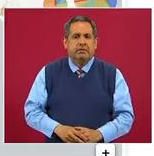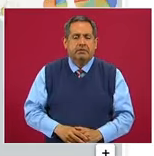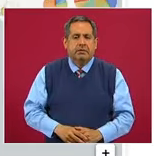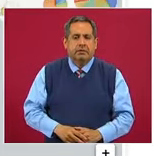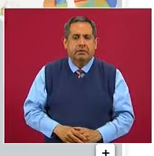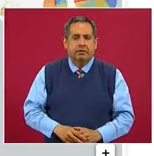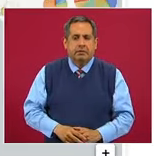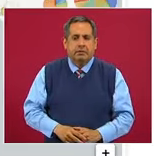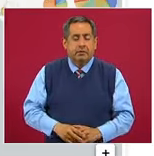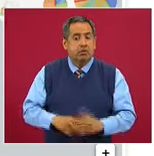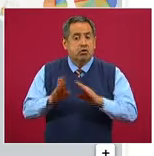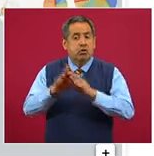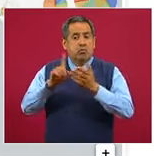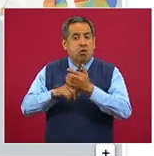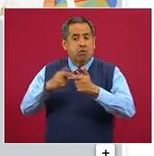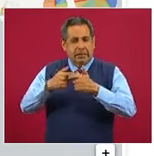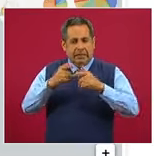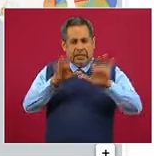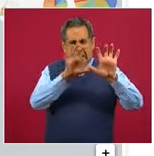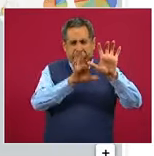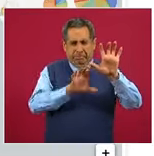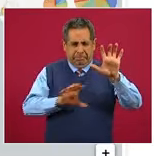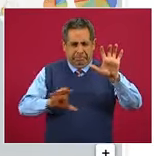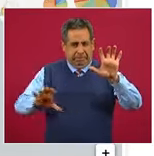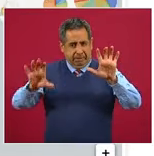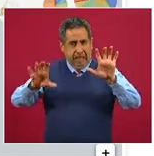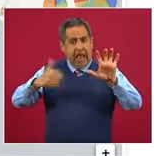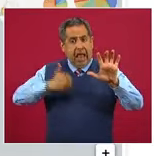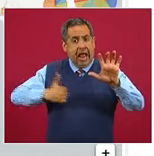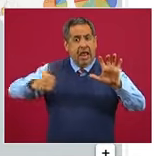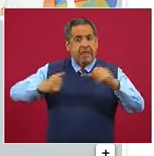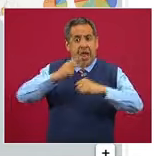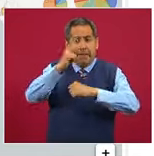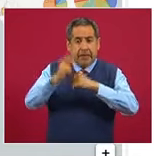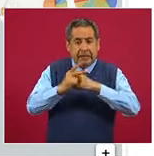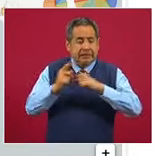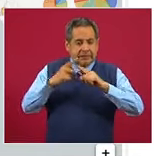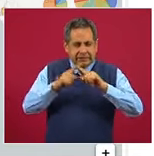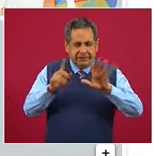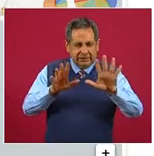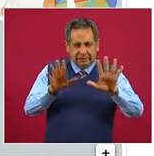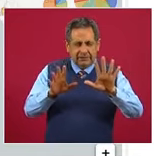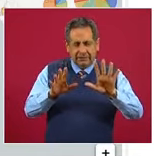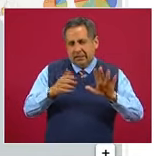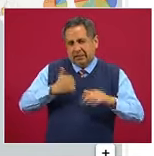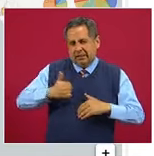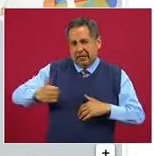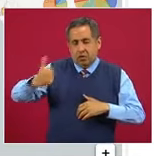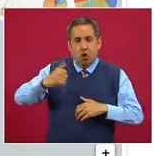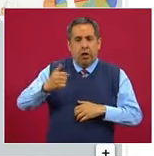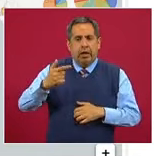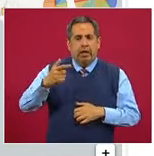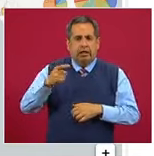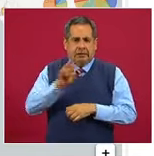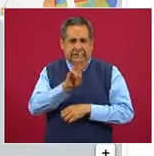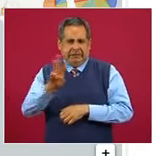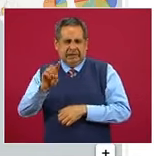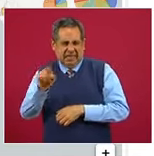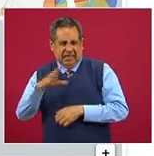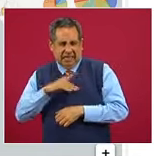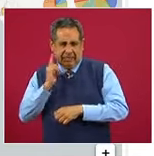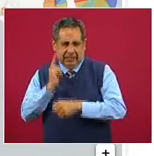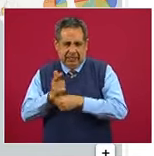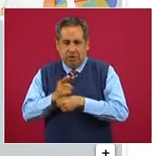si colocamos esta misma gráfica para cada uno de los países, esta es una gráfica que se obtiene de la plataforma GSAID, donde todo